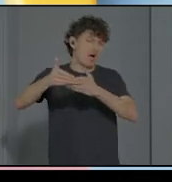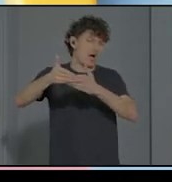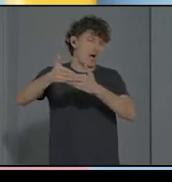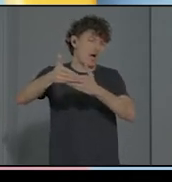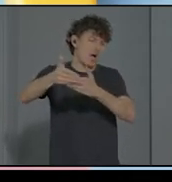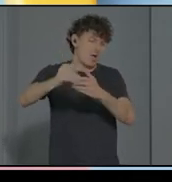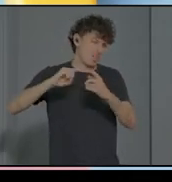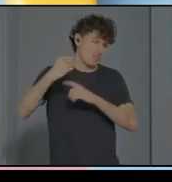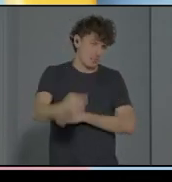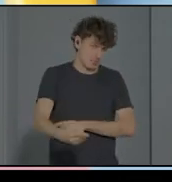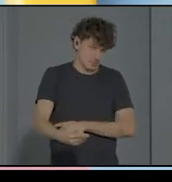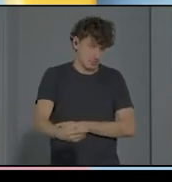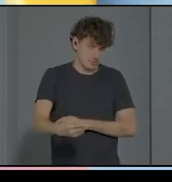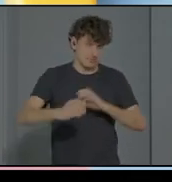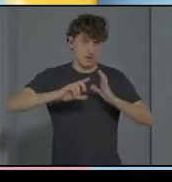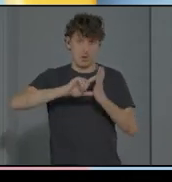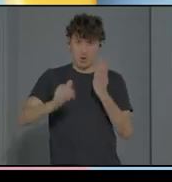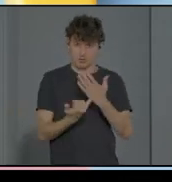meses e incluso años.